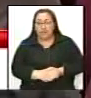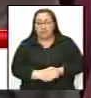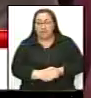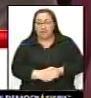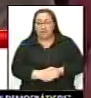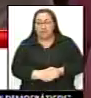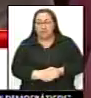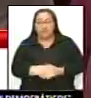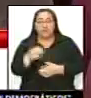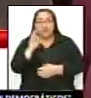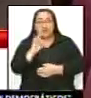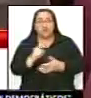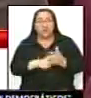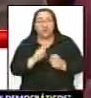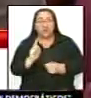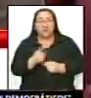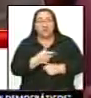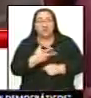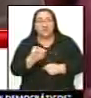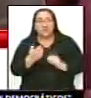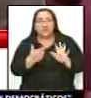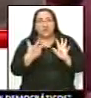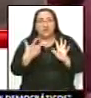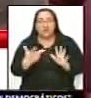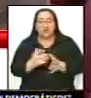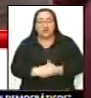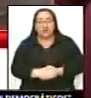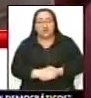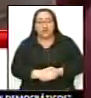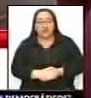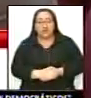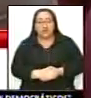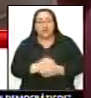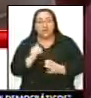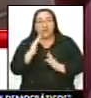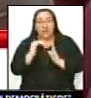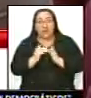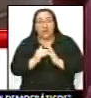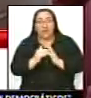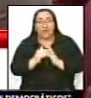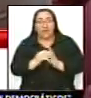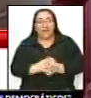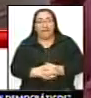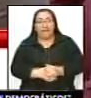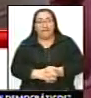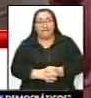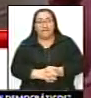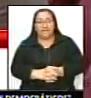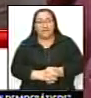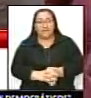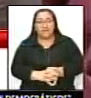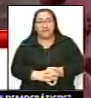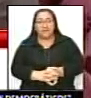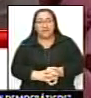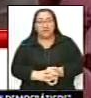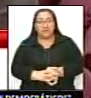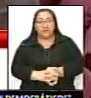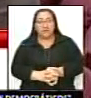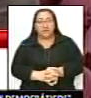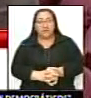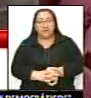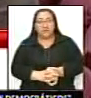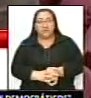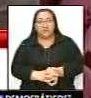que nos mandan, que son de 1.378 millones, es al parecer una cifra un